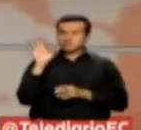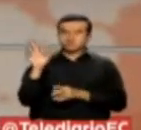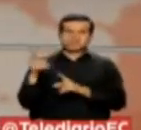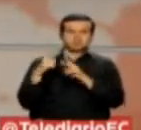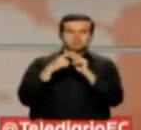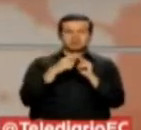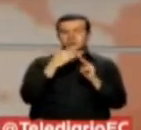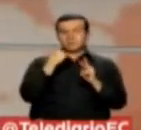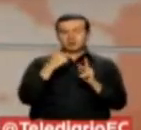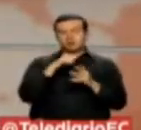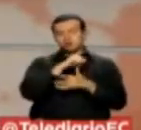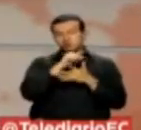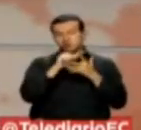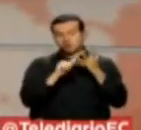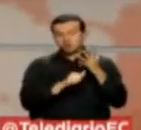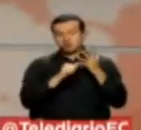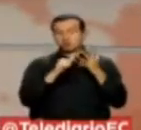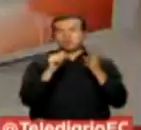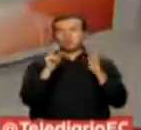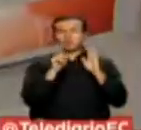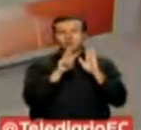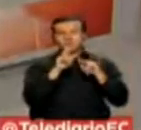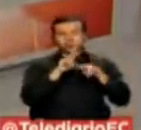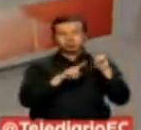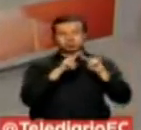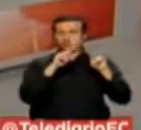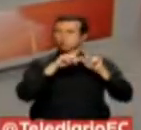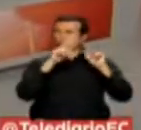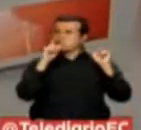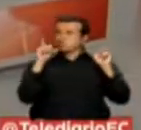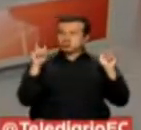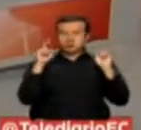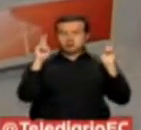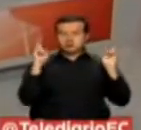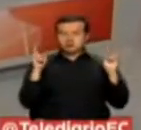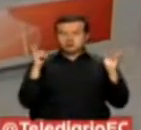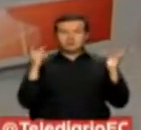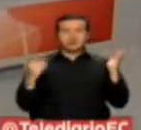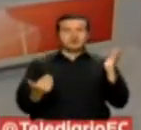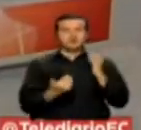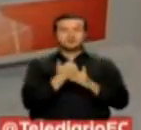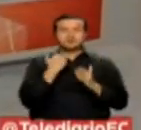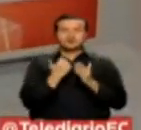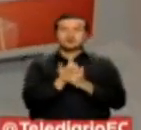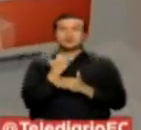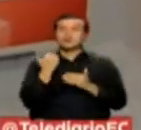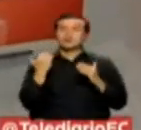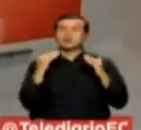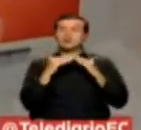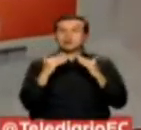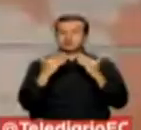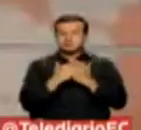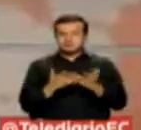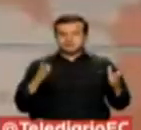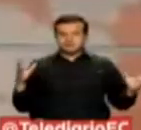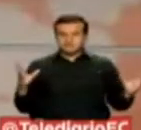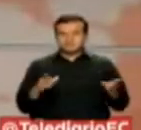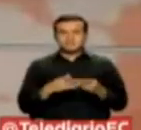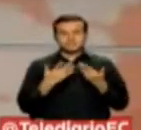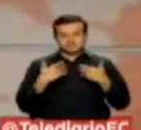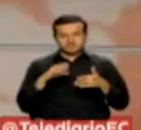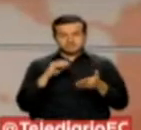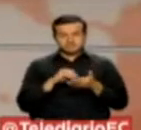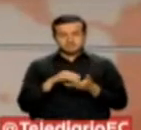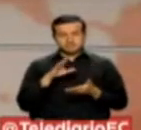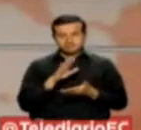no desarrollar los planes de vivienda grandes? ¿Qué pasa con el tema de la renovación de vivienda? Todo esto está incluido